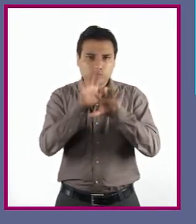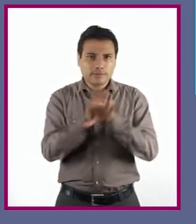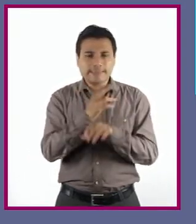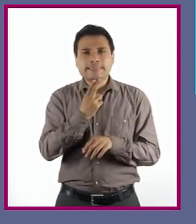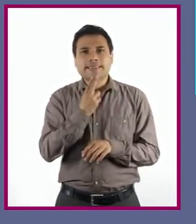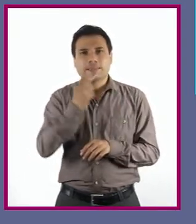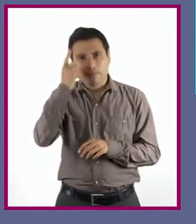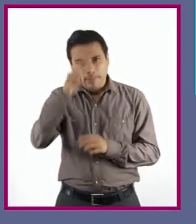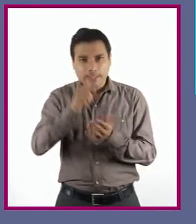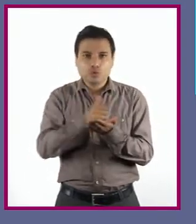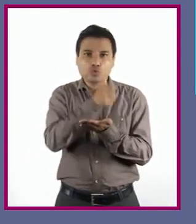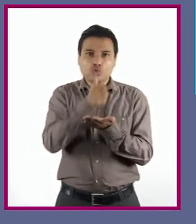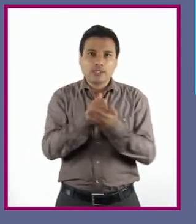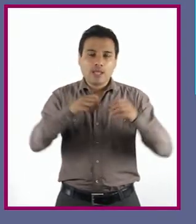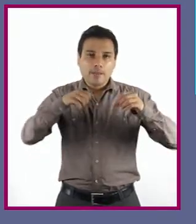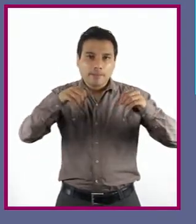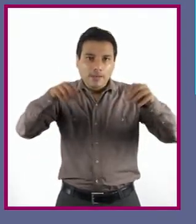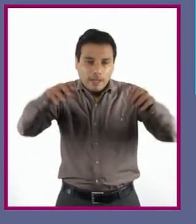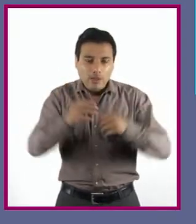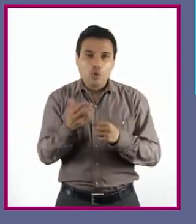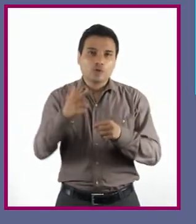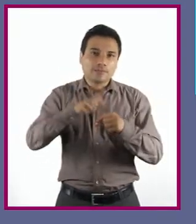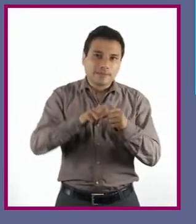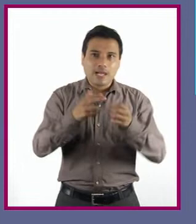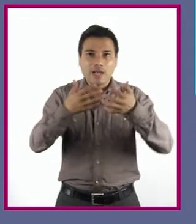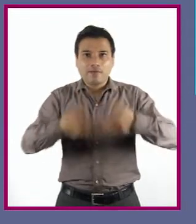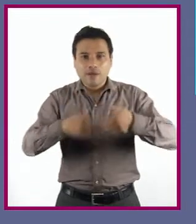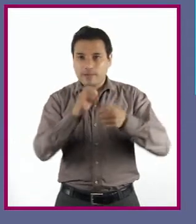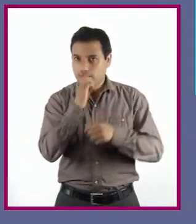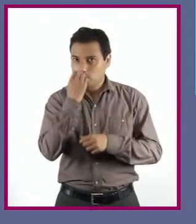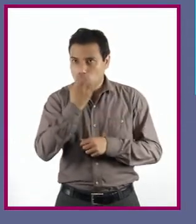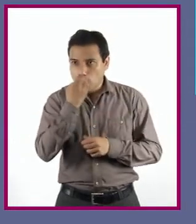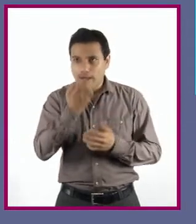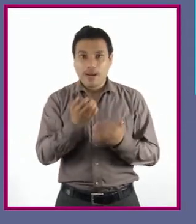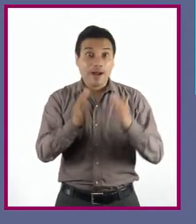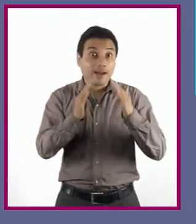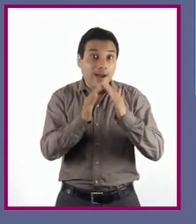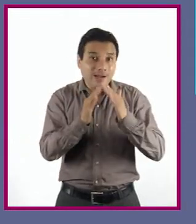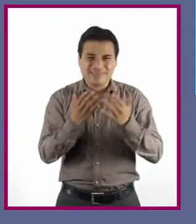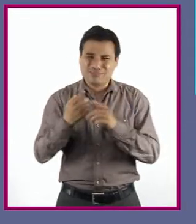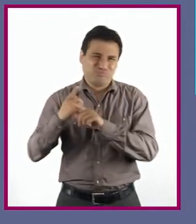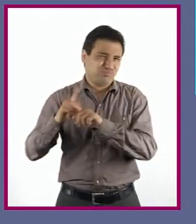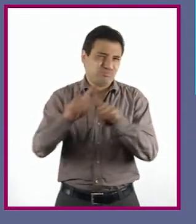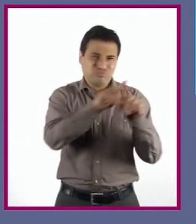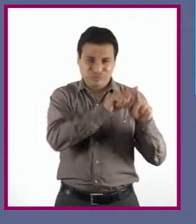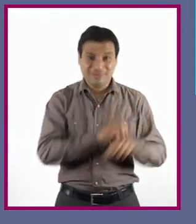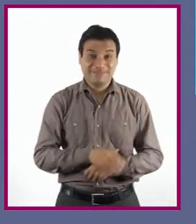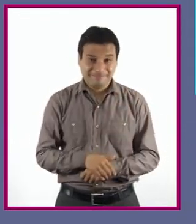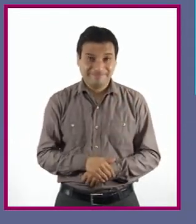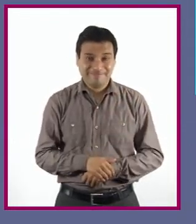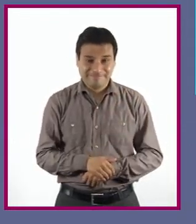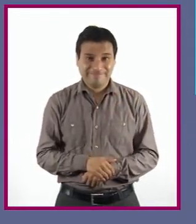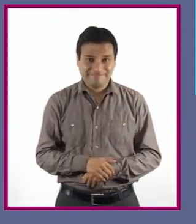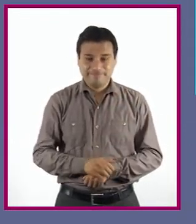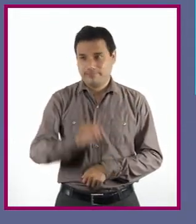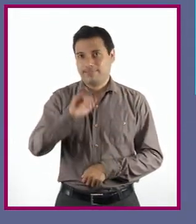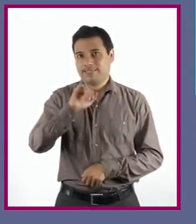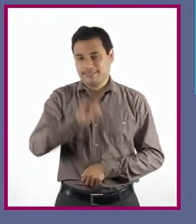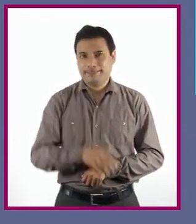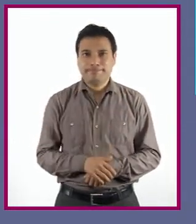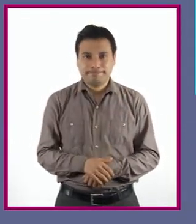iluminar ciudades, para que funcionen hospitales, fábricas, escuelas y tu casa, entre muchas otras cosas. Claro,